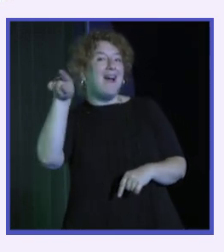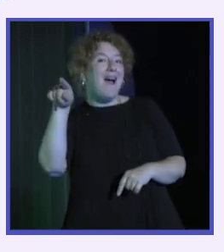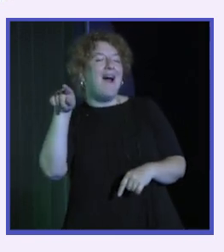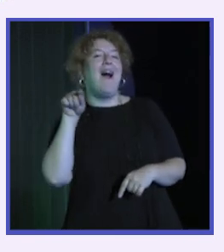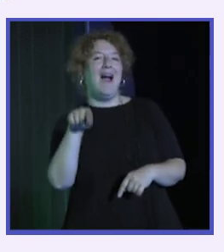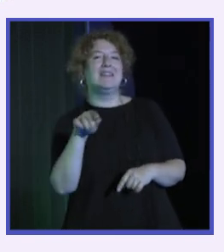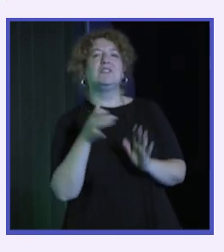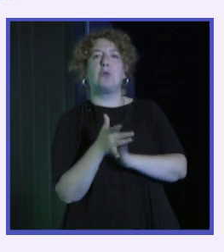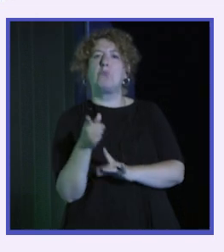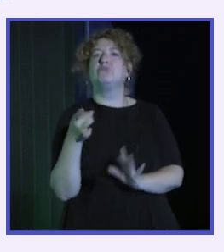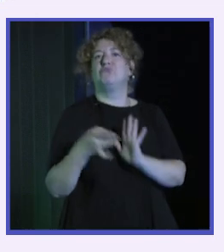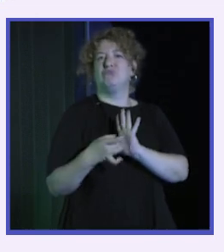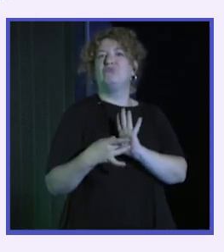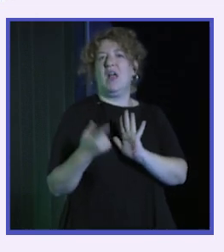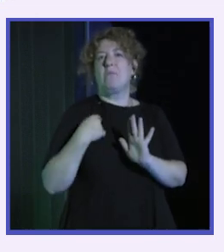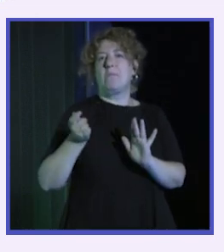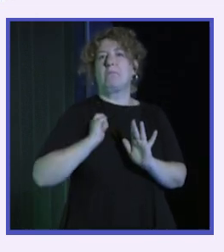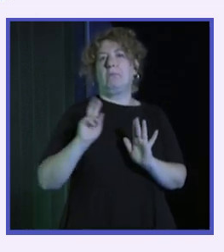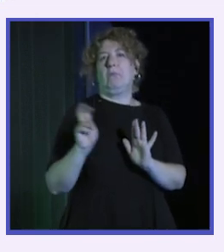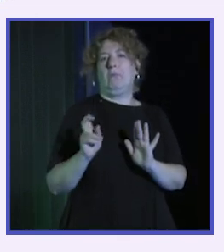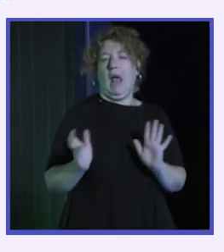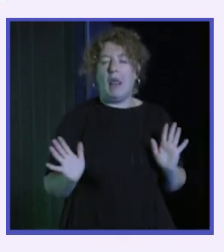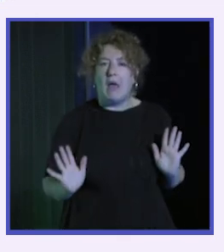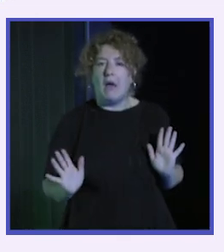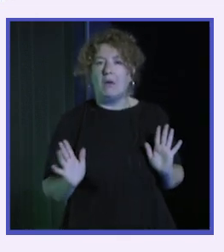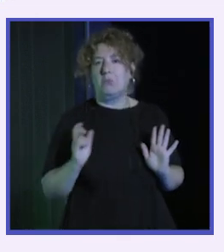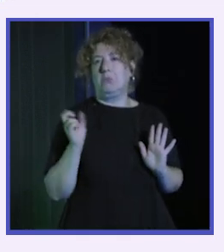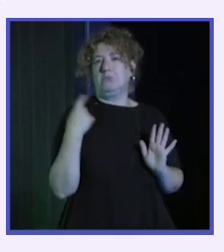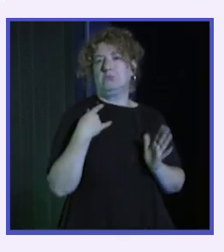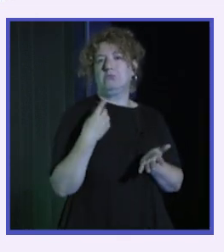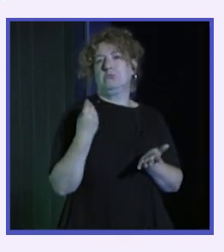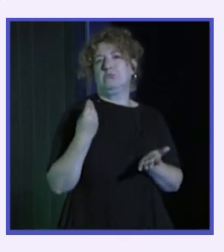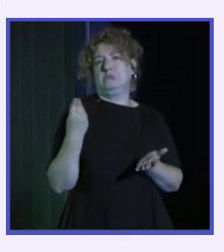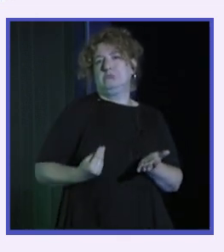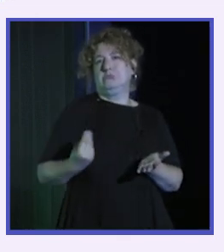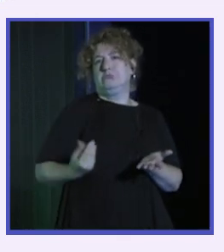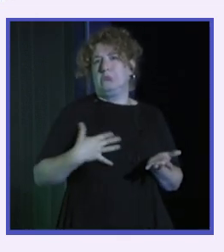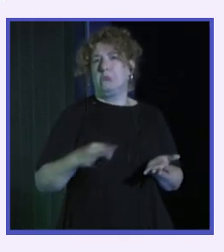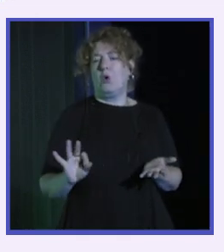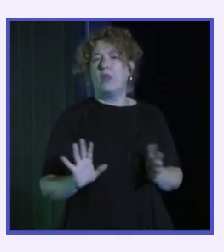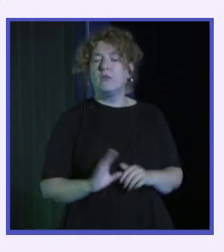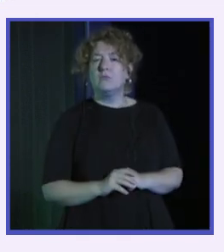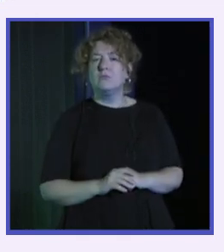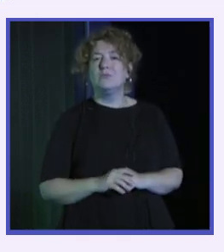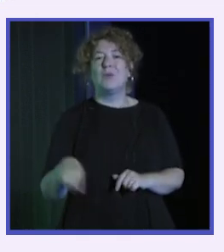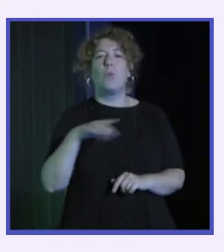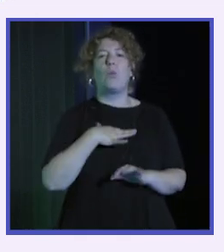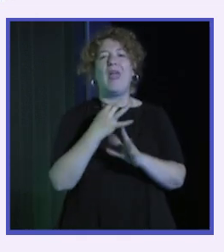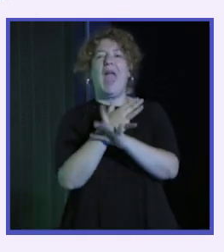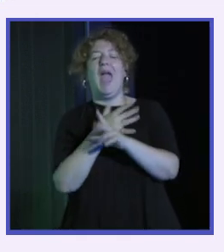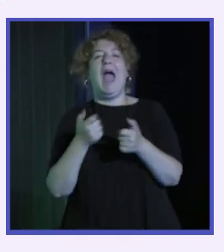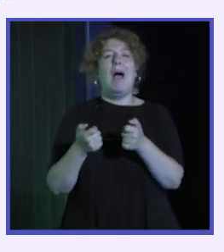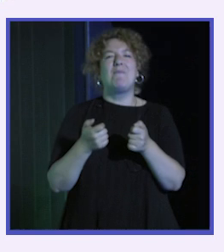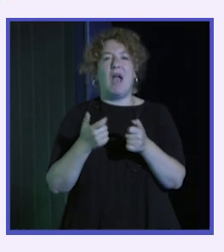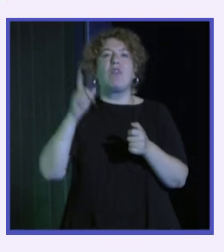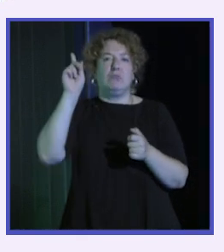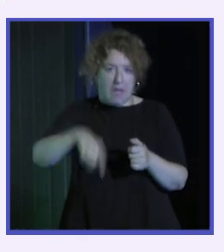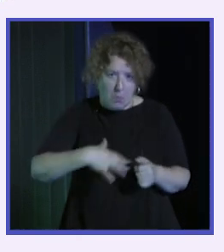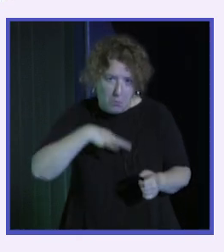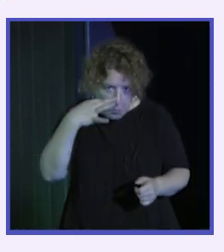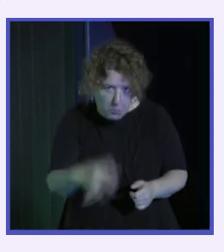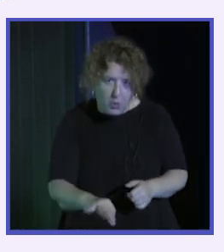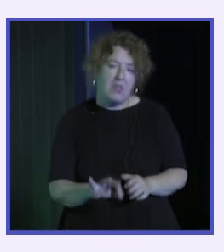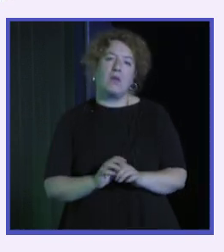a saber que es un prompt que me está funcionando, ¿vale? Que me da un buen resultado. Si queréis hacer gamificaciones, es una buena forma de hacerlo